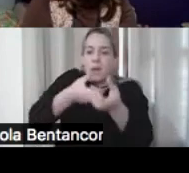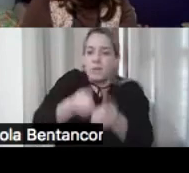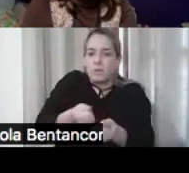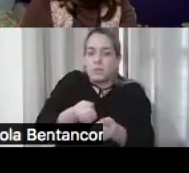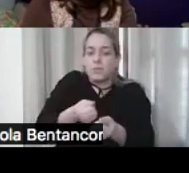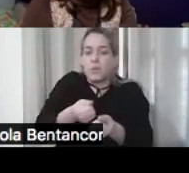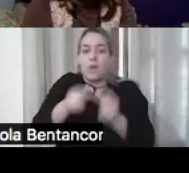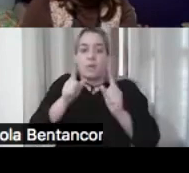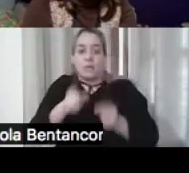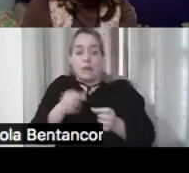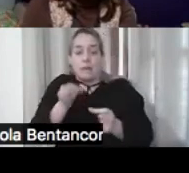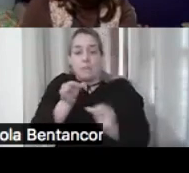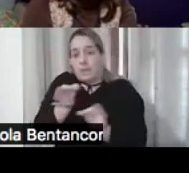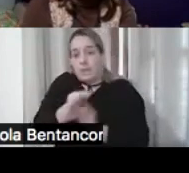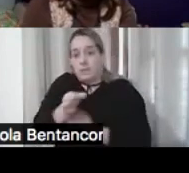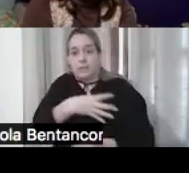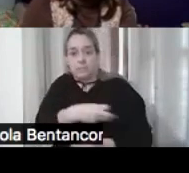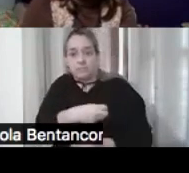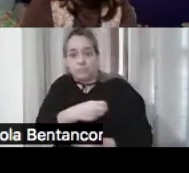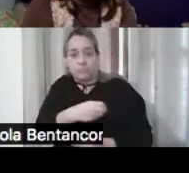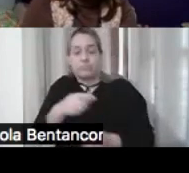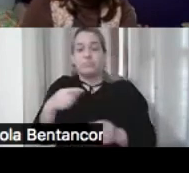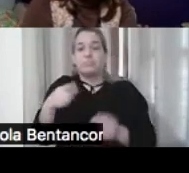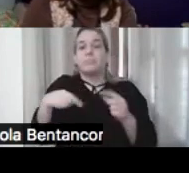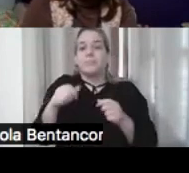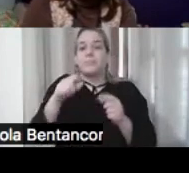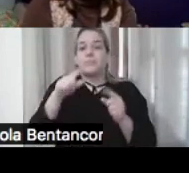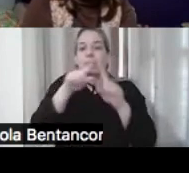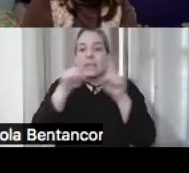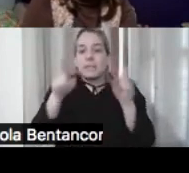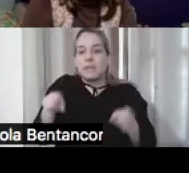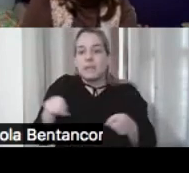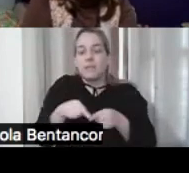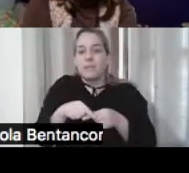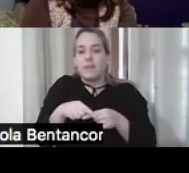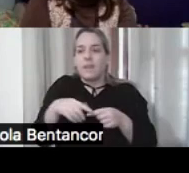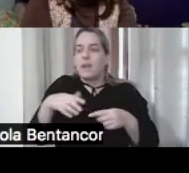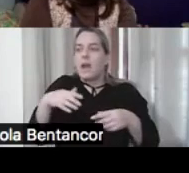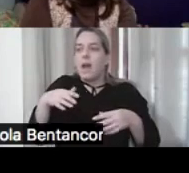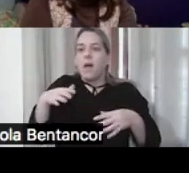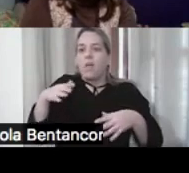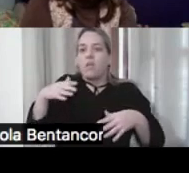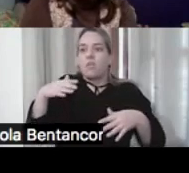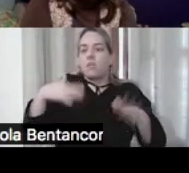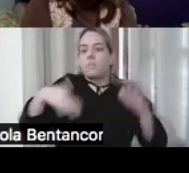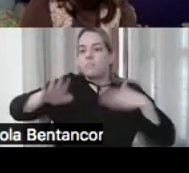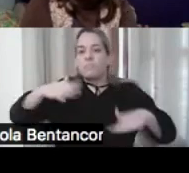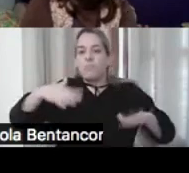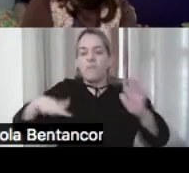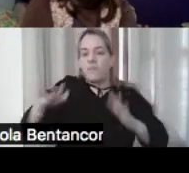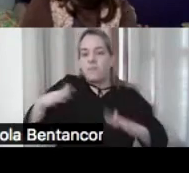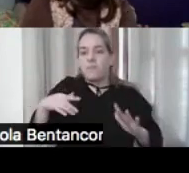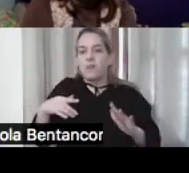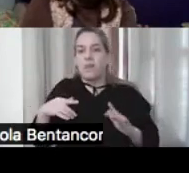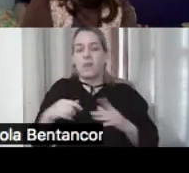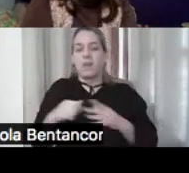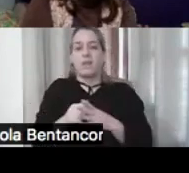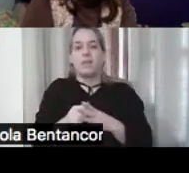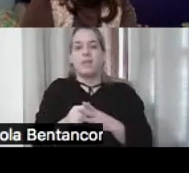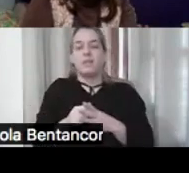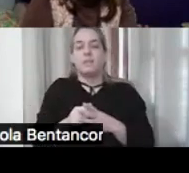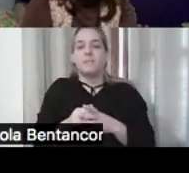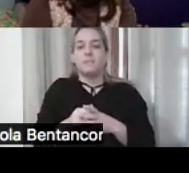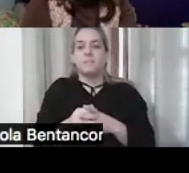asesora de lactancia, certificarme en integración sensorial, diplomarme en ESI, que es en lo que más me dediqué los últimos